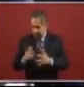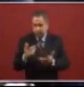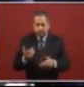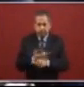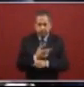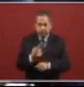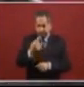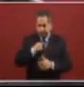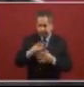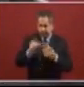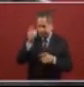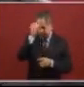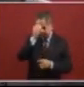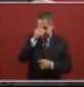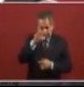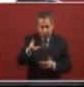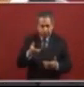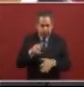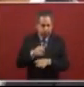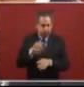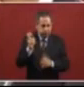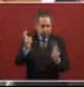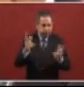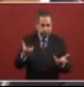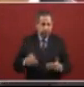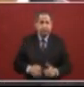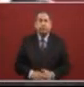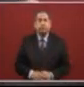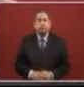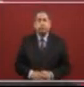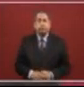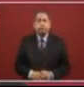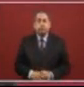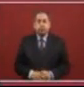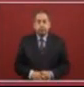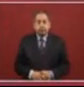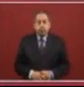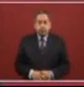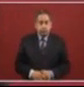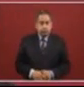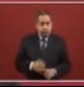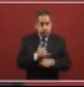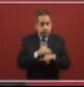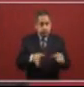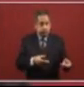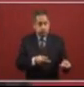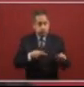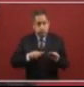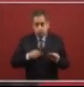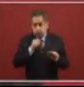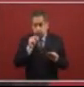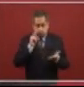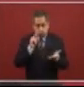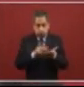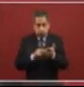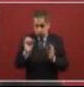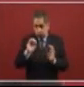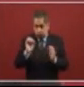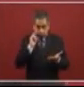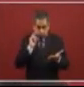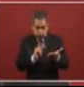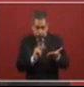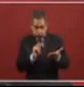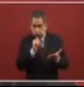y si nos puede decir qué opina sobre este tema. No tengo información, no he visto la